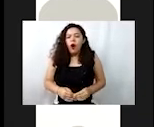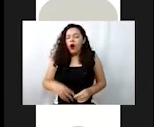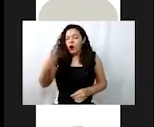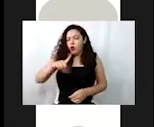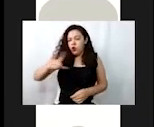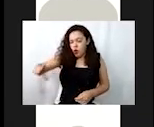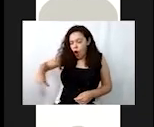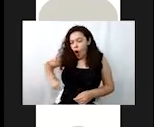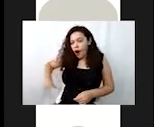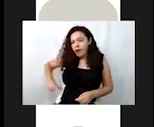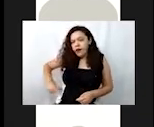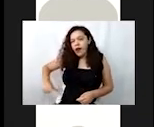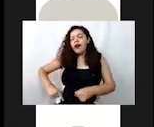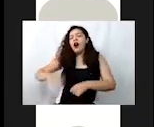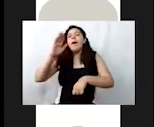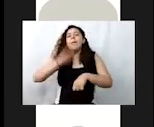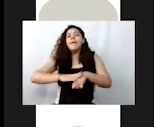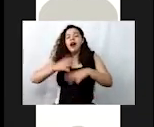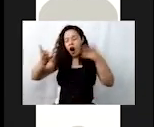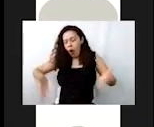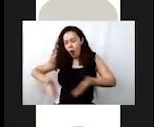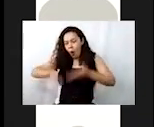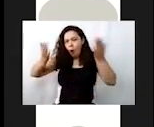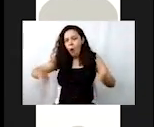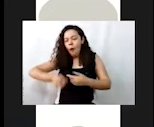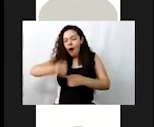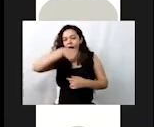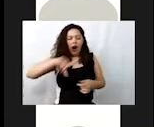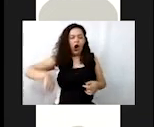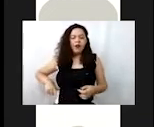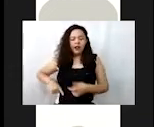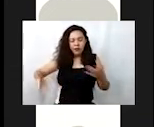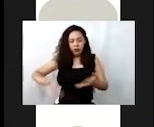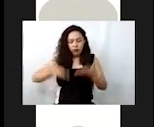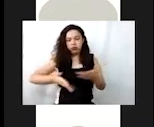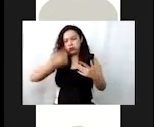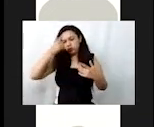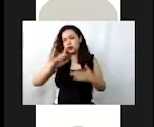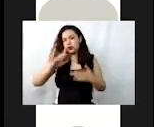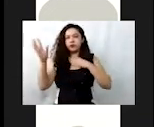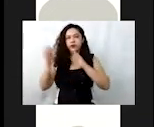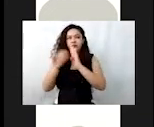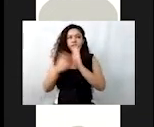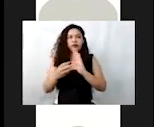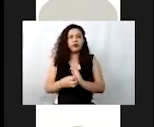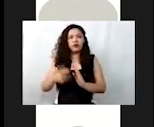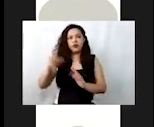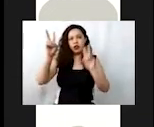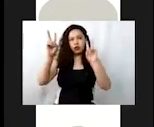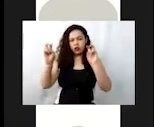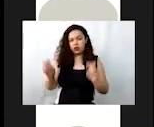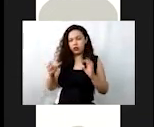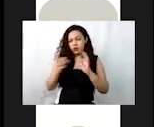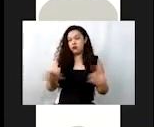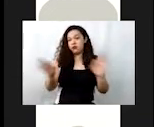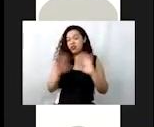gobierno pues un mayor impulsor y estando comprometidos con esta agenda. Entonces, este es otro tema importante, no hay que dejarlo